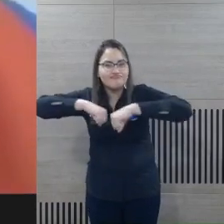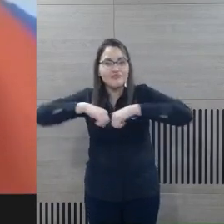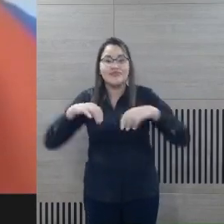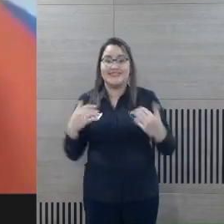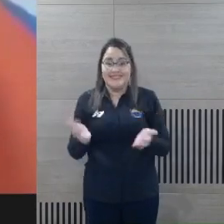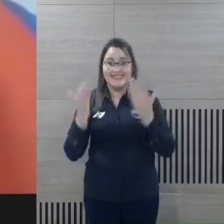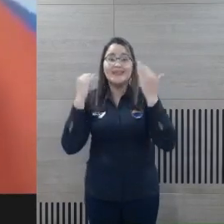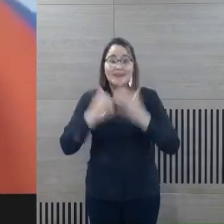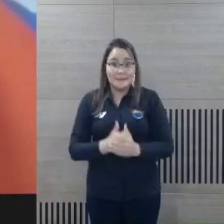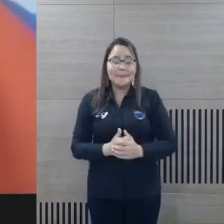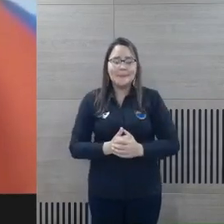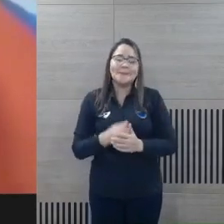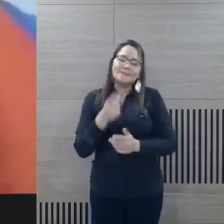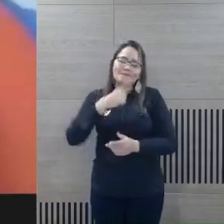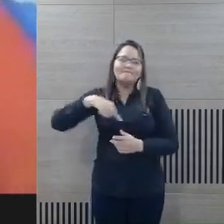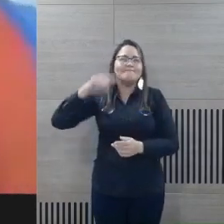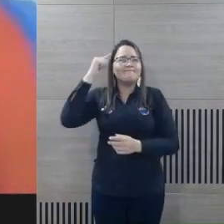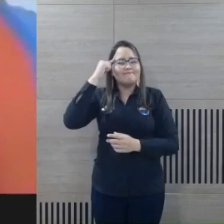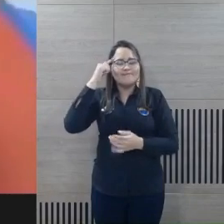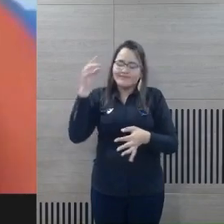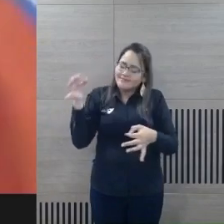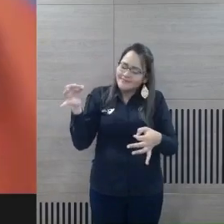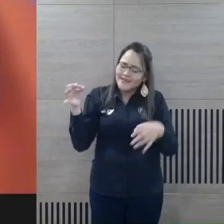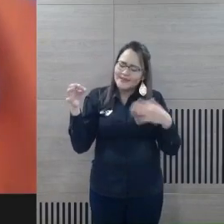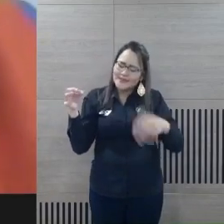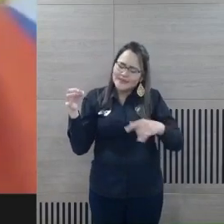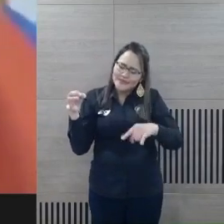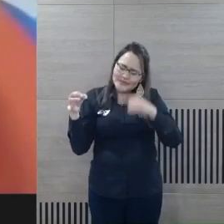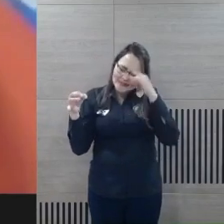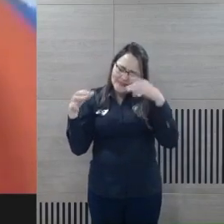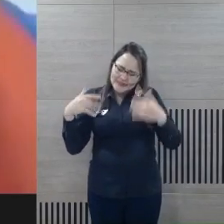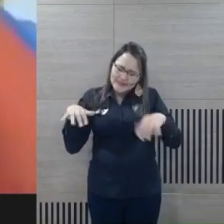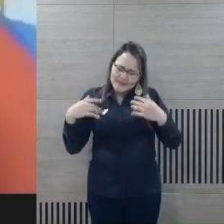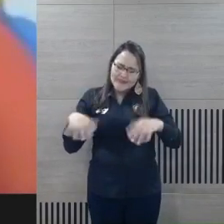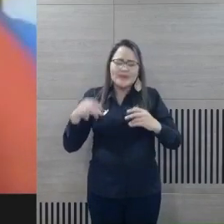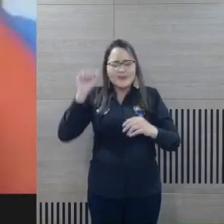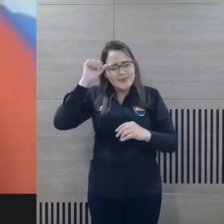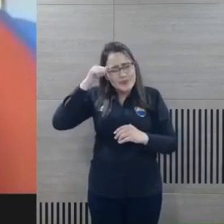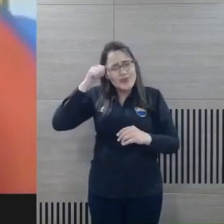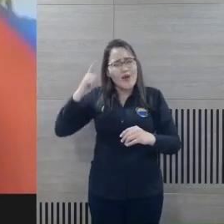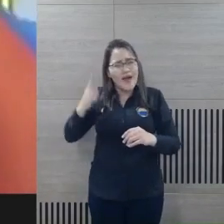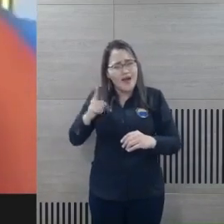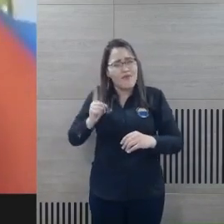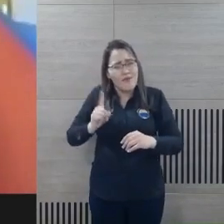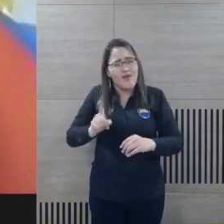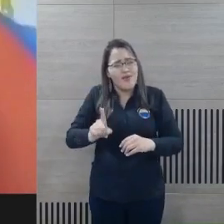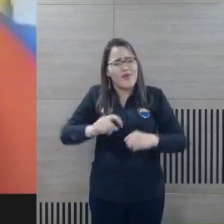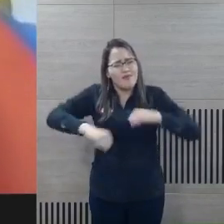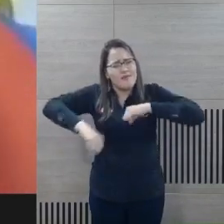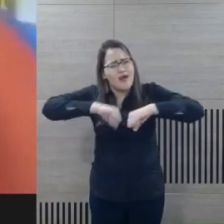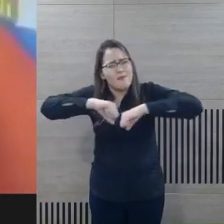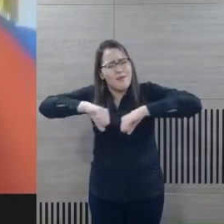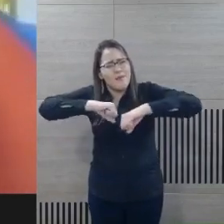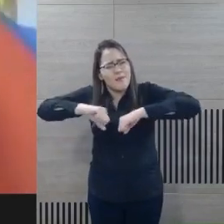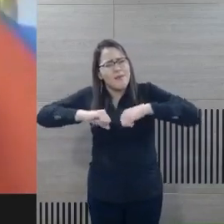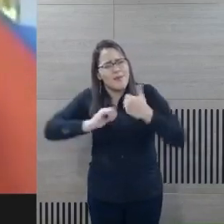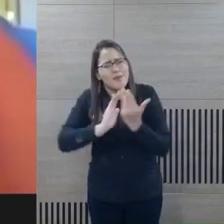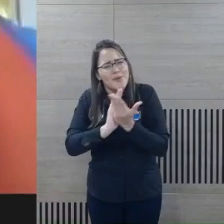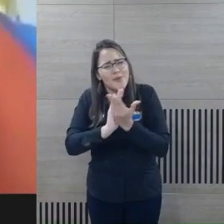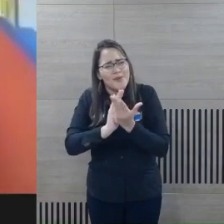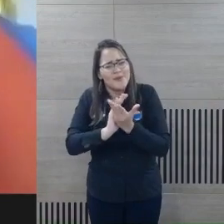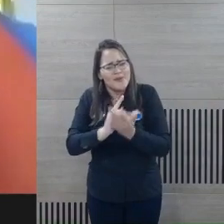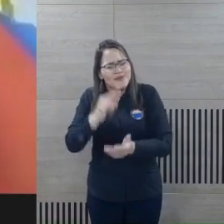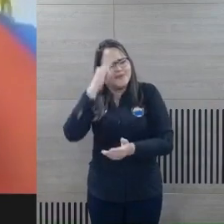línea de tiempo, y es ahí donde se nos vienen a la memoria muchas imágenes, desde ese esfuerzo que realizaron nuestros